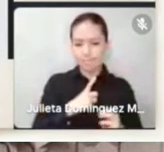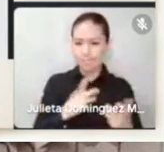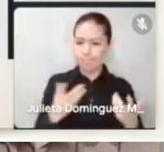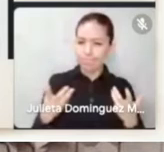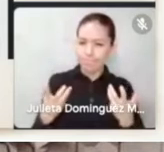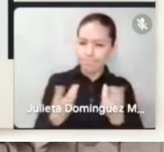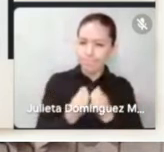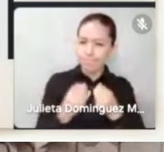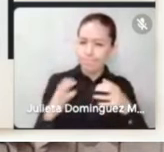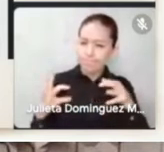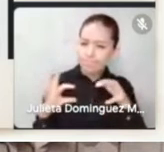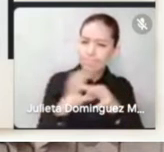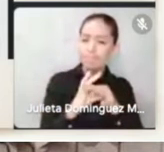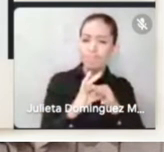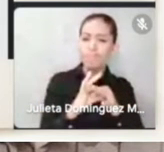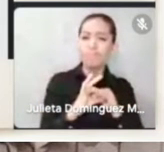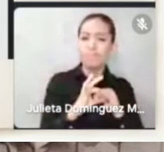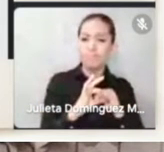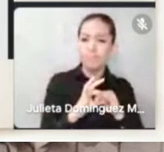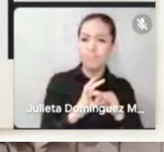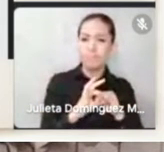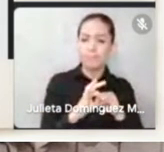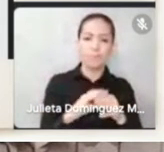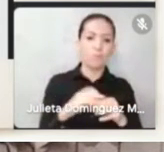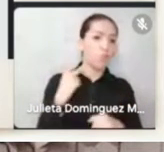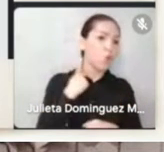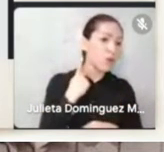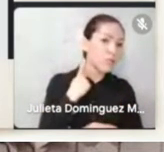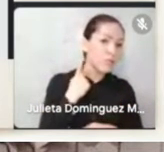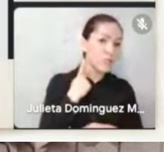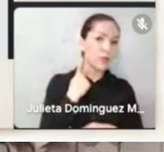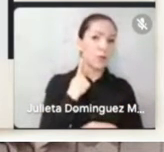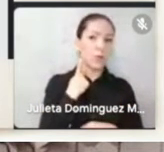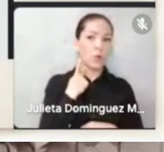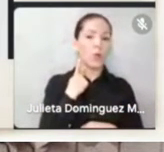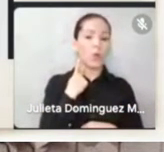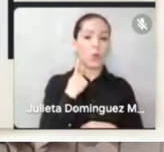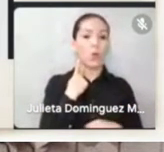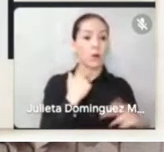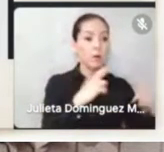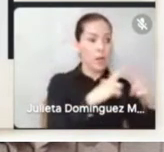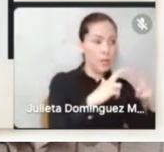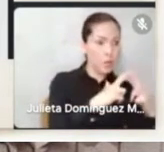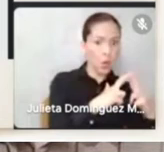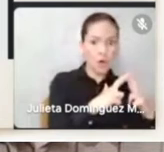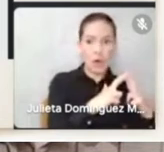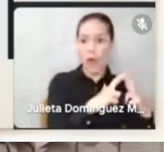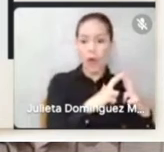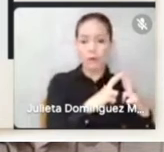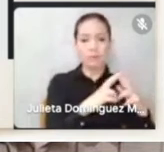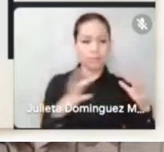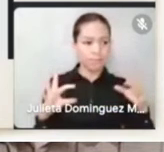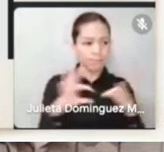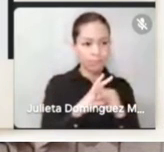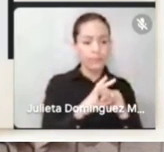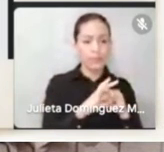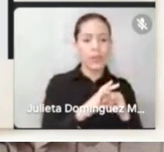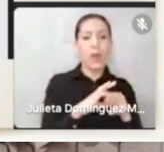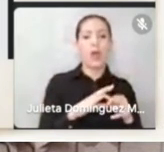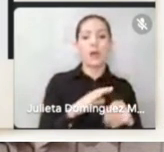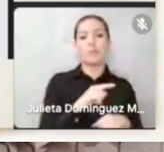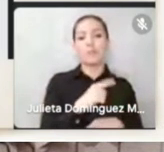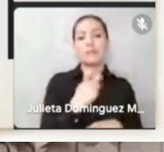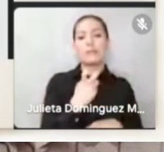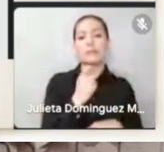elementos que identifiquen o liguen a una opción política con cuestiones de una religión, a grado tal que afecten la voluntad de la